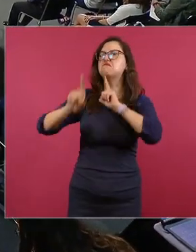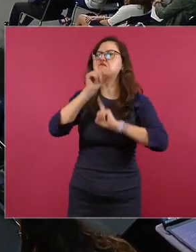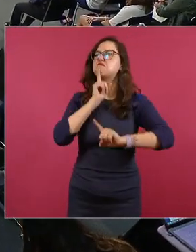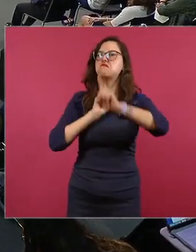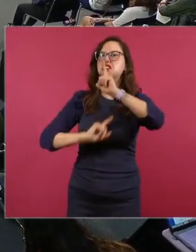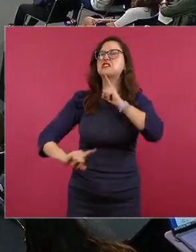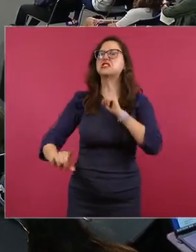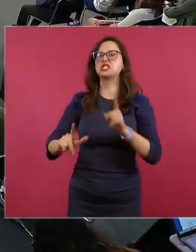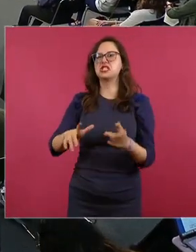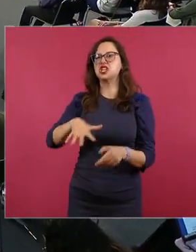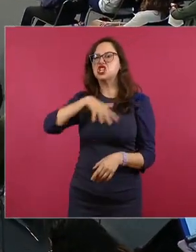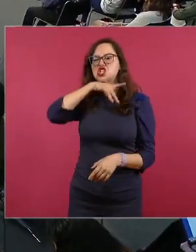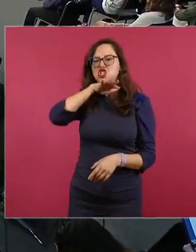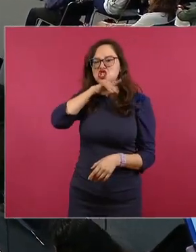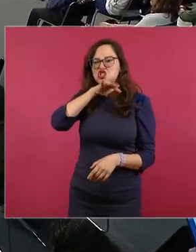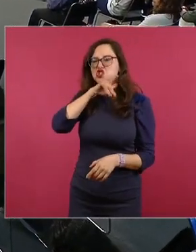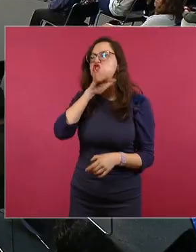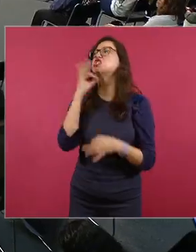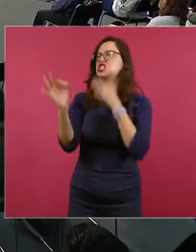O sea, eso es.